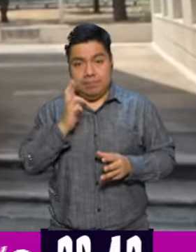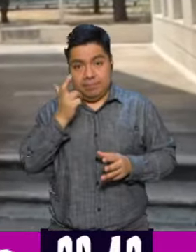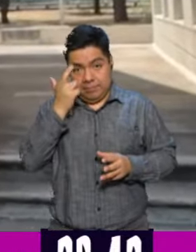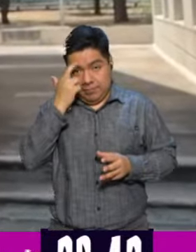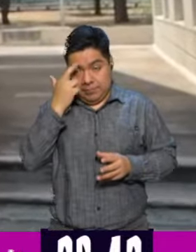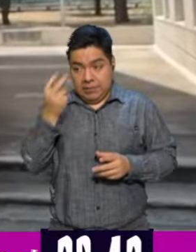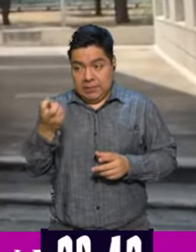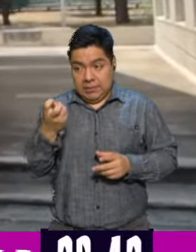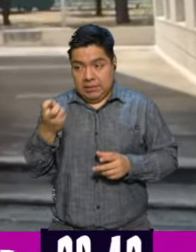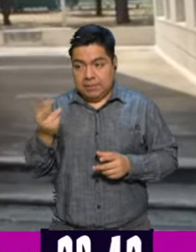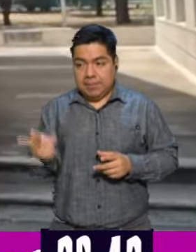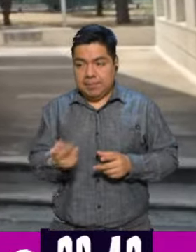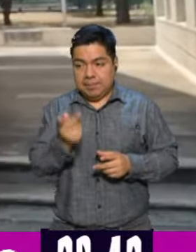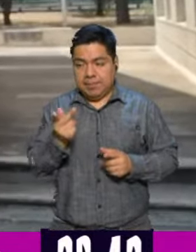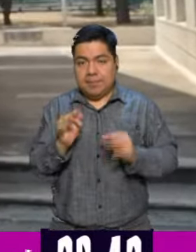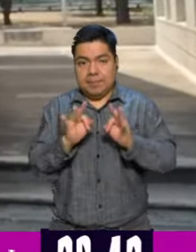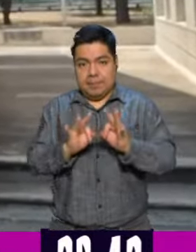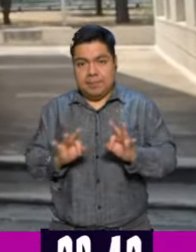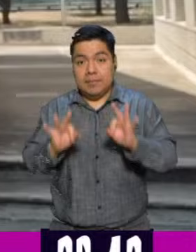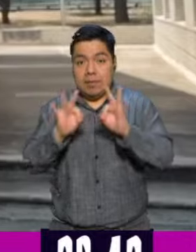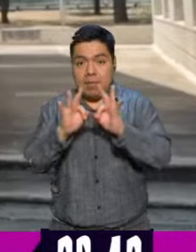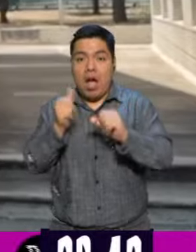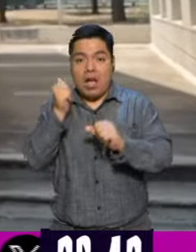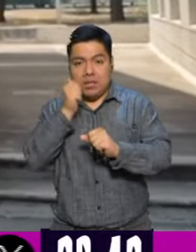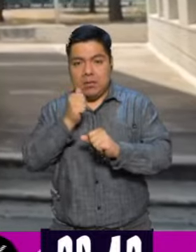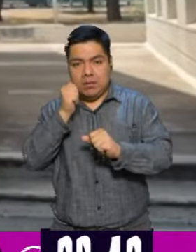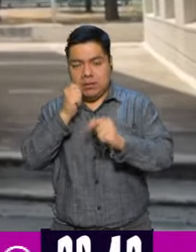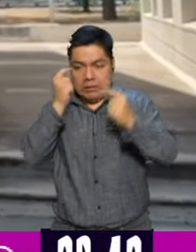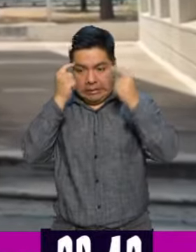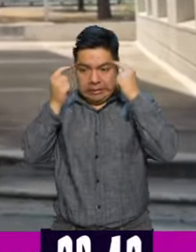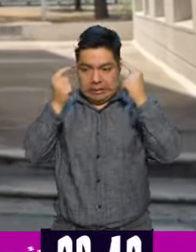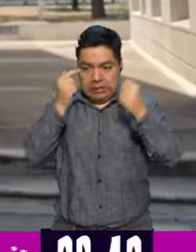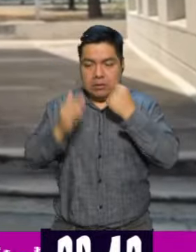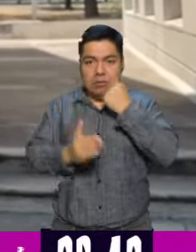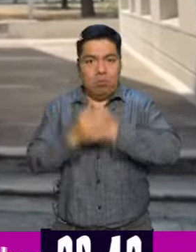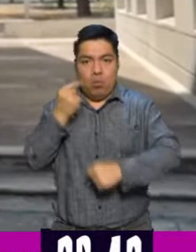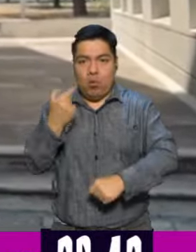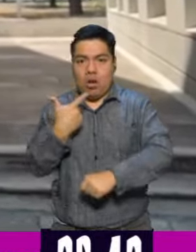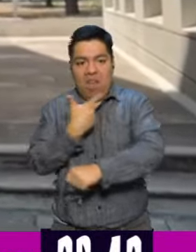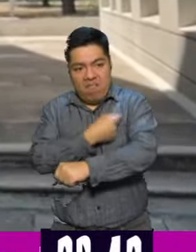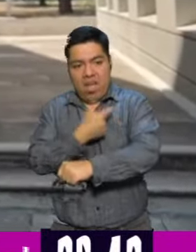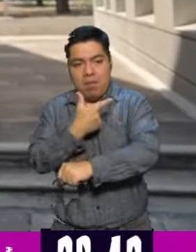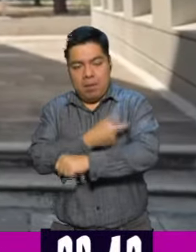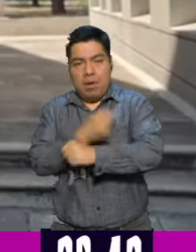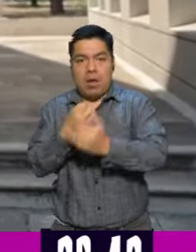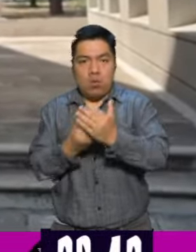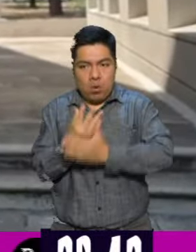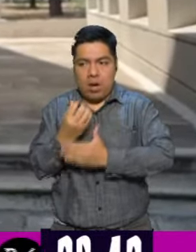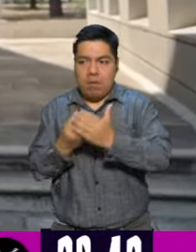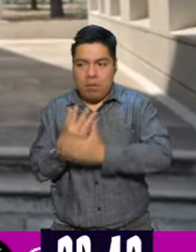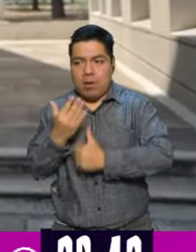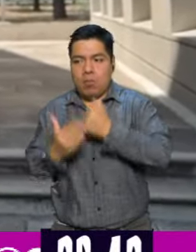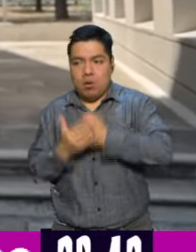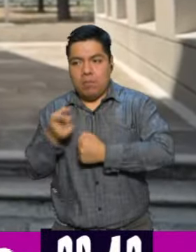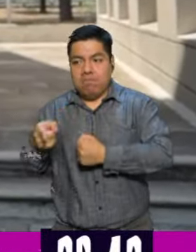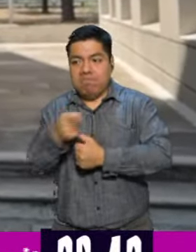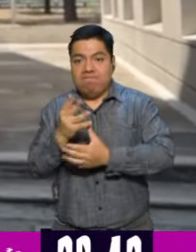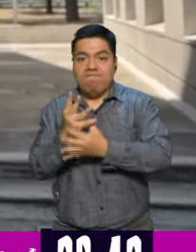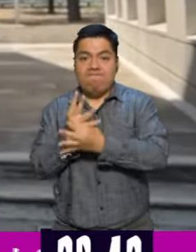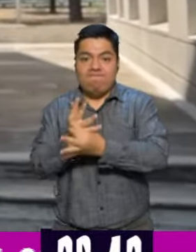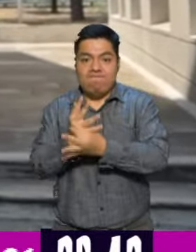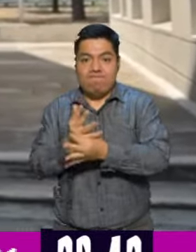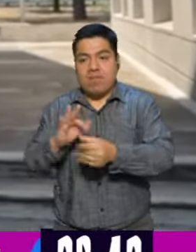pregunta que creo que todos traemos así en la cabeza, de que por qué se tiene que estar actualizando. Muchos dicen que es la